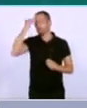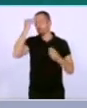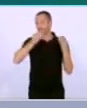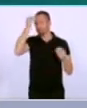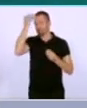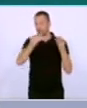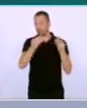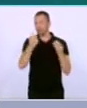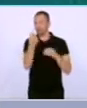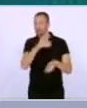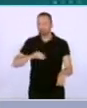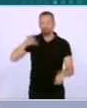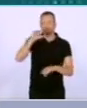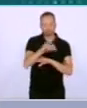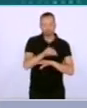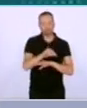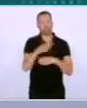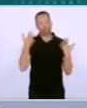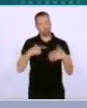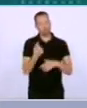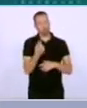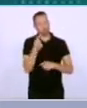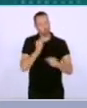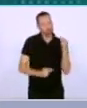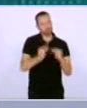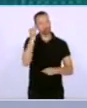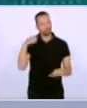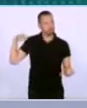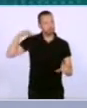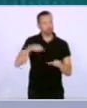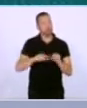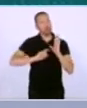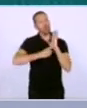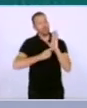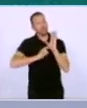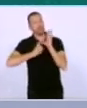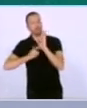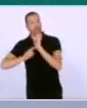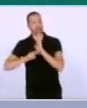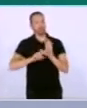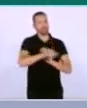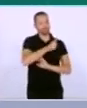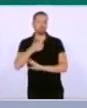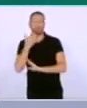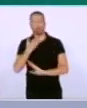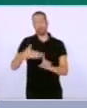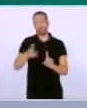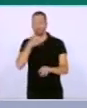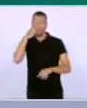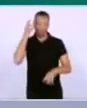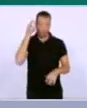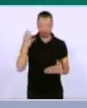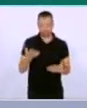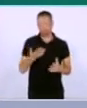invertido tanto dinero después de haber desarrollado esas normas tan injustos como ya digo la de violencia de género que que supone la